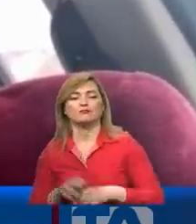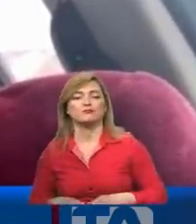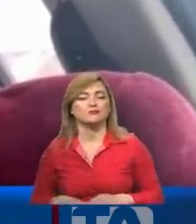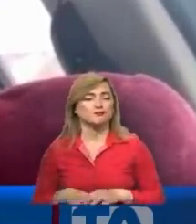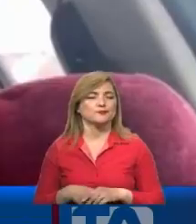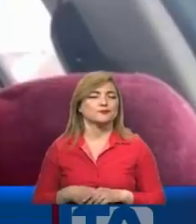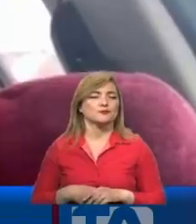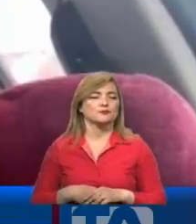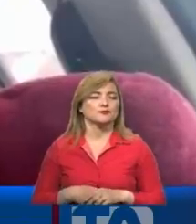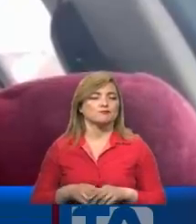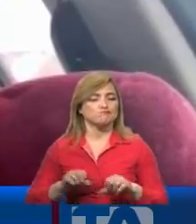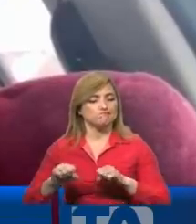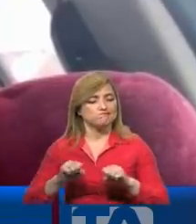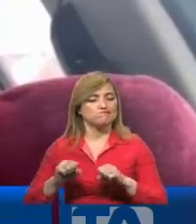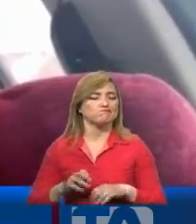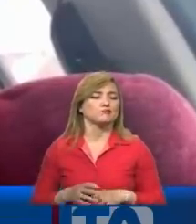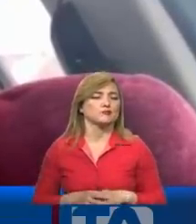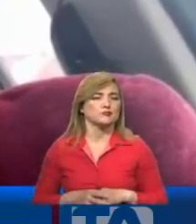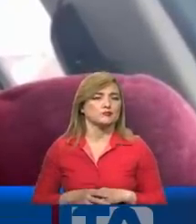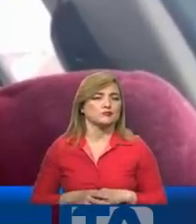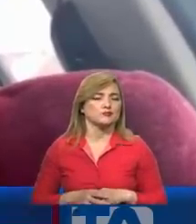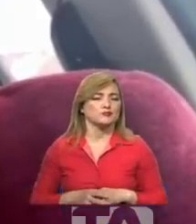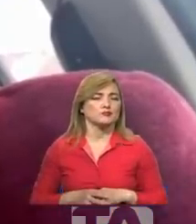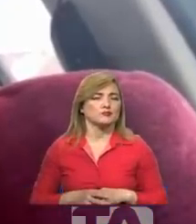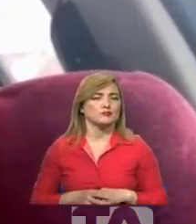iniciar con los trámites pertinentes y poder brindar